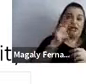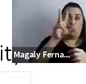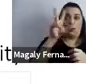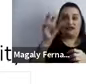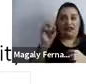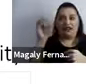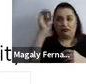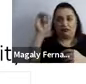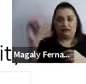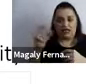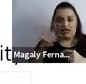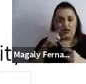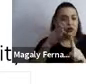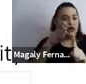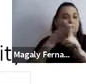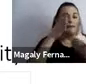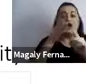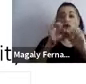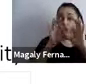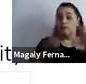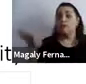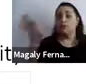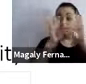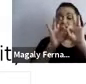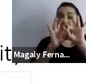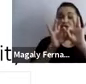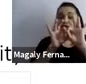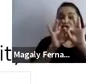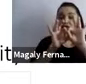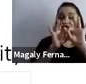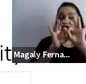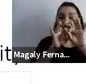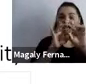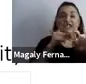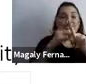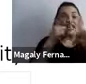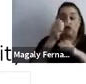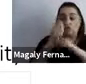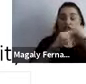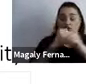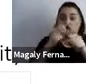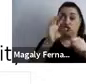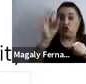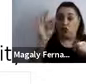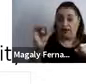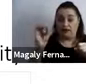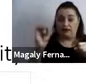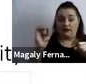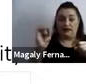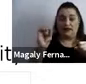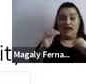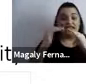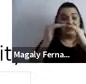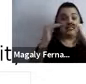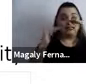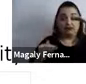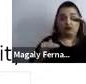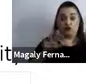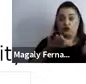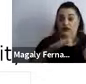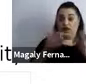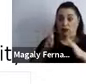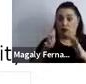tenido un impacto muy importante desde mediados de los 90 la disminución de la